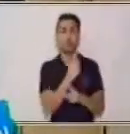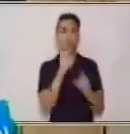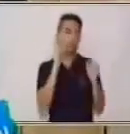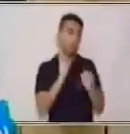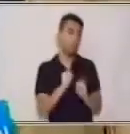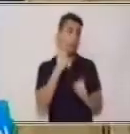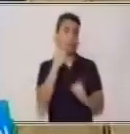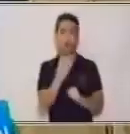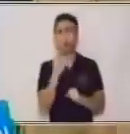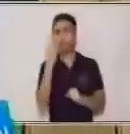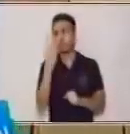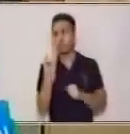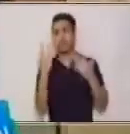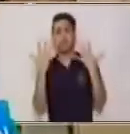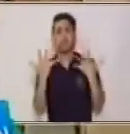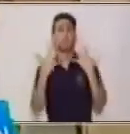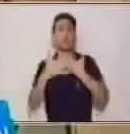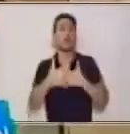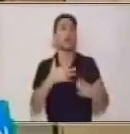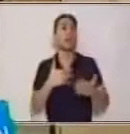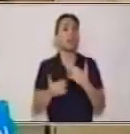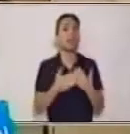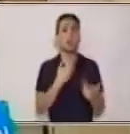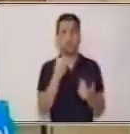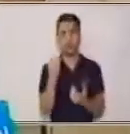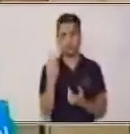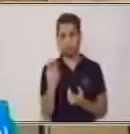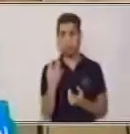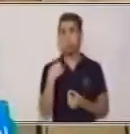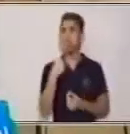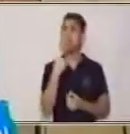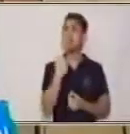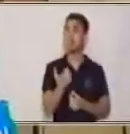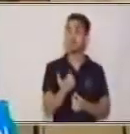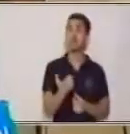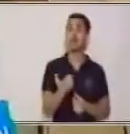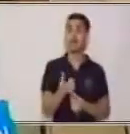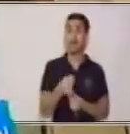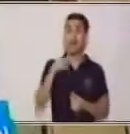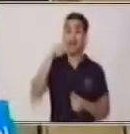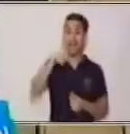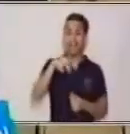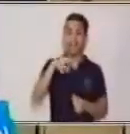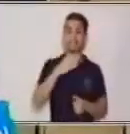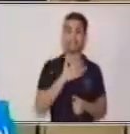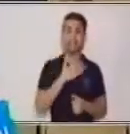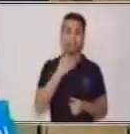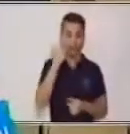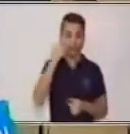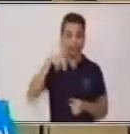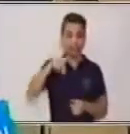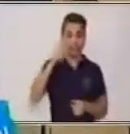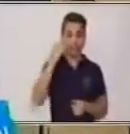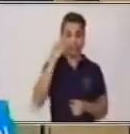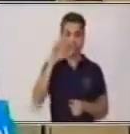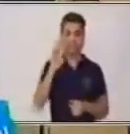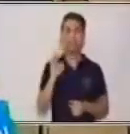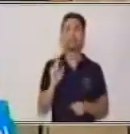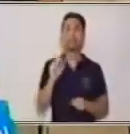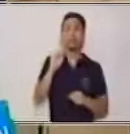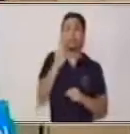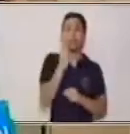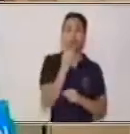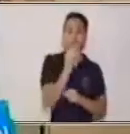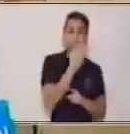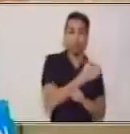ser cualquier cantidad. Y por eso decimos que es n el índice, refiriéndonos a que puede ser n un